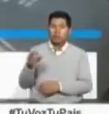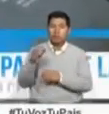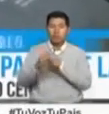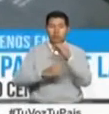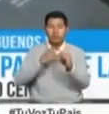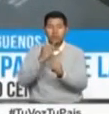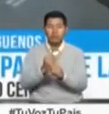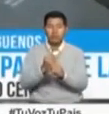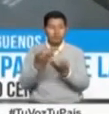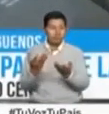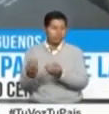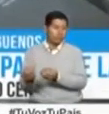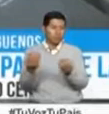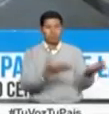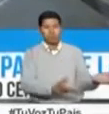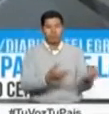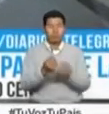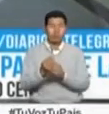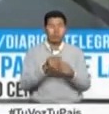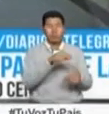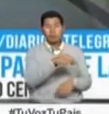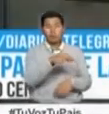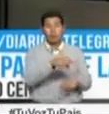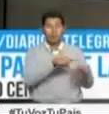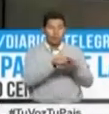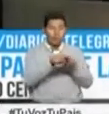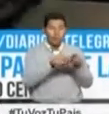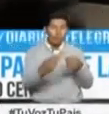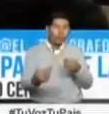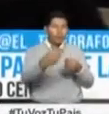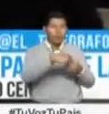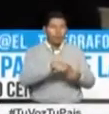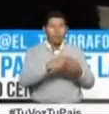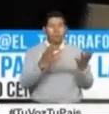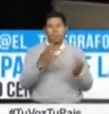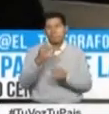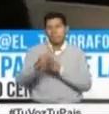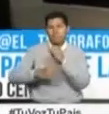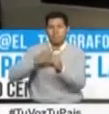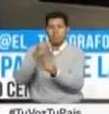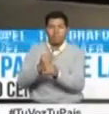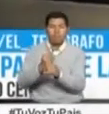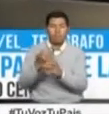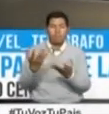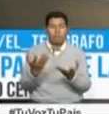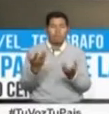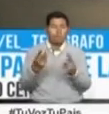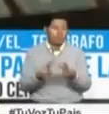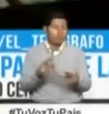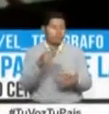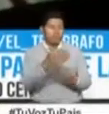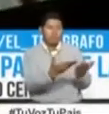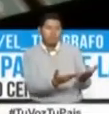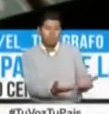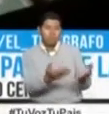institucional de italia y participa en la categoría social media institucional arts awards en la que se reconocerá a la entidad